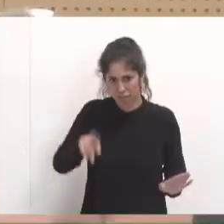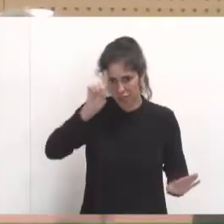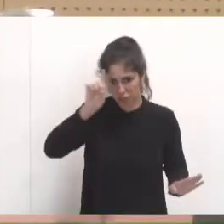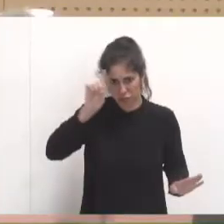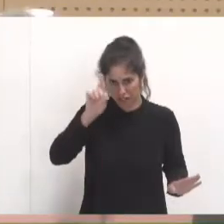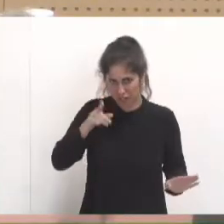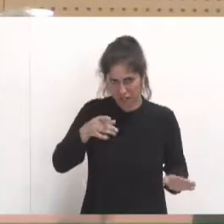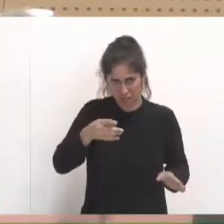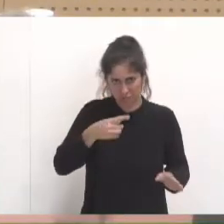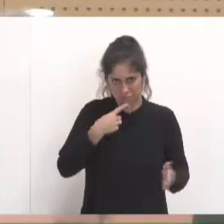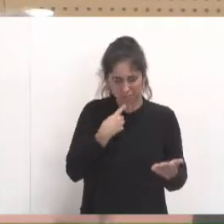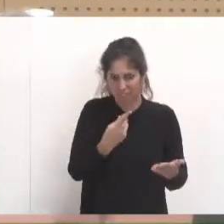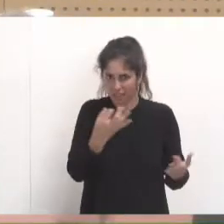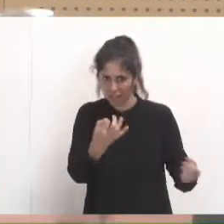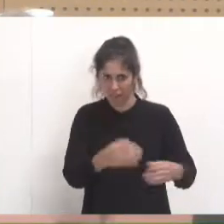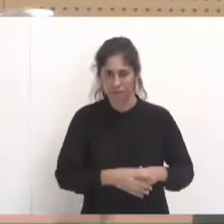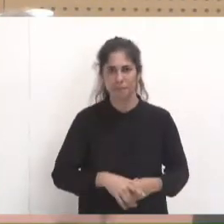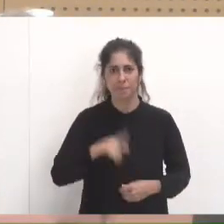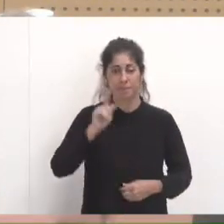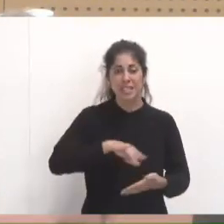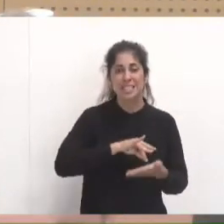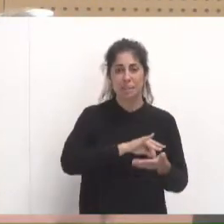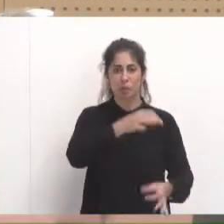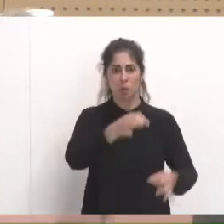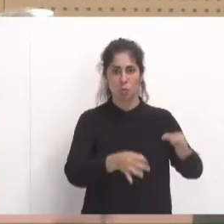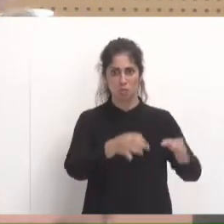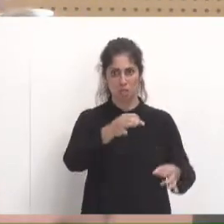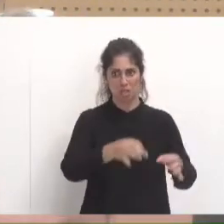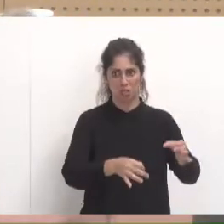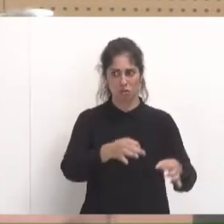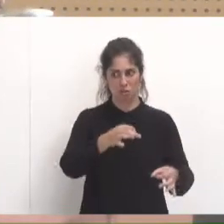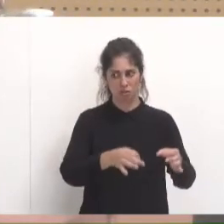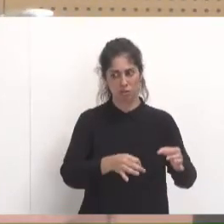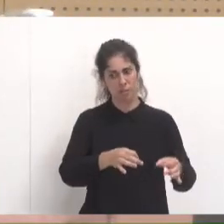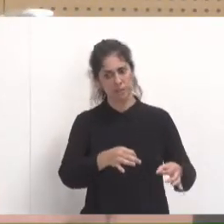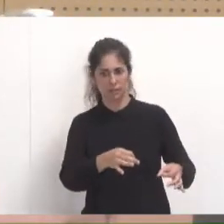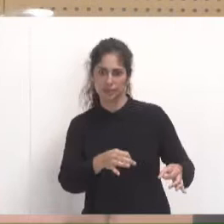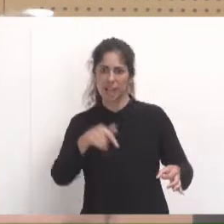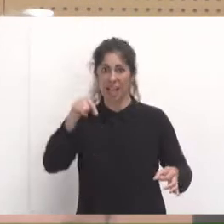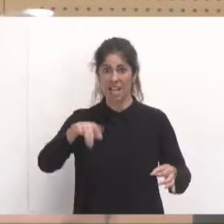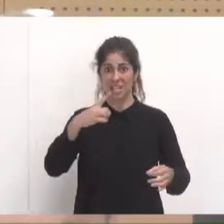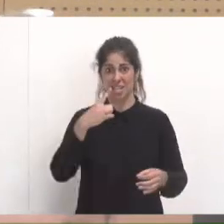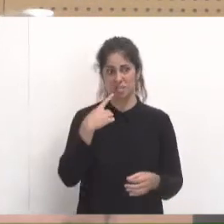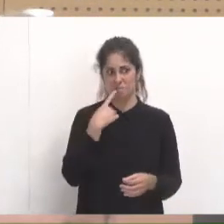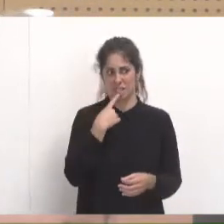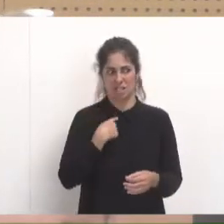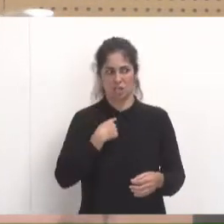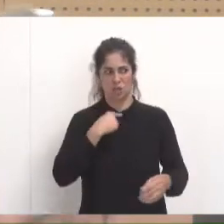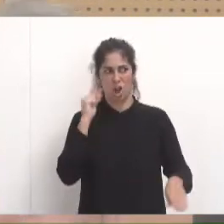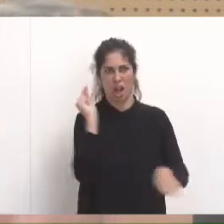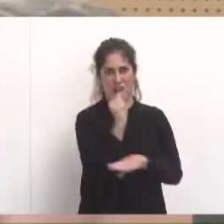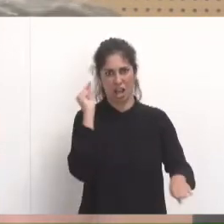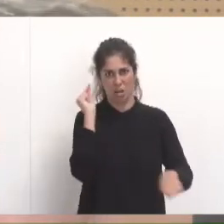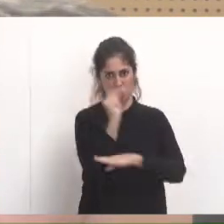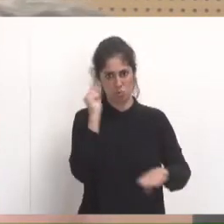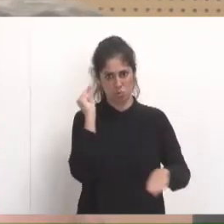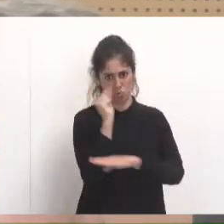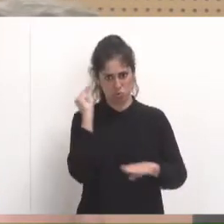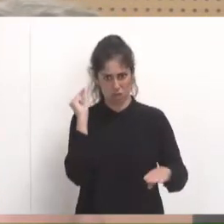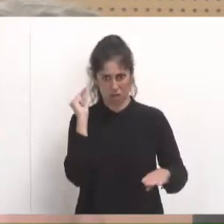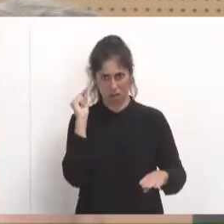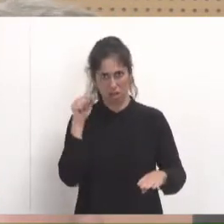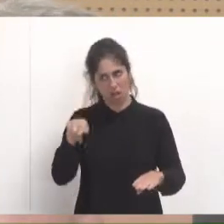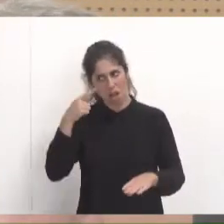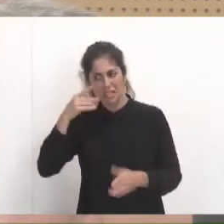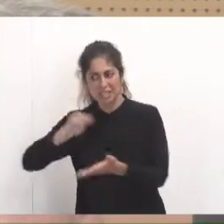jurídicos las acusaciones aquí planteadas se mire por el secretario porque se está acusando las palabras que